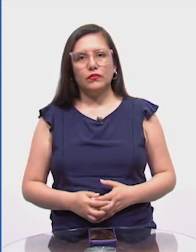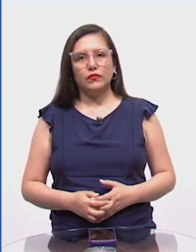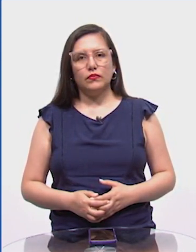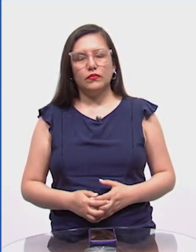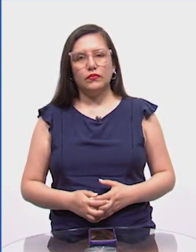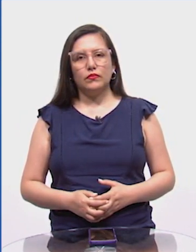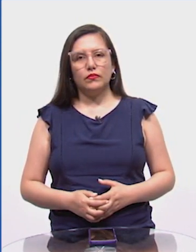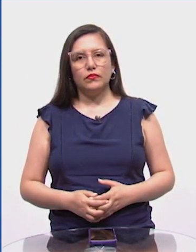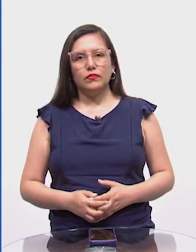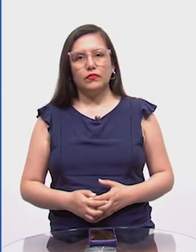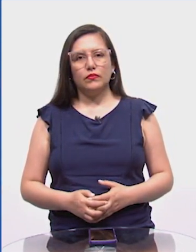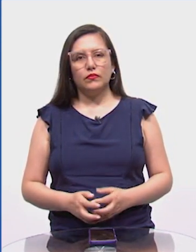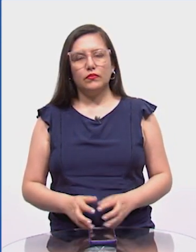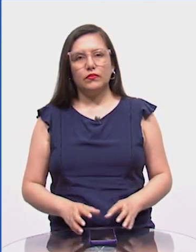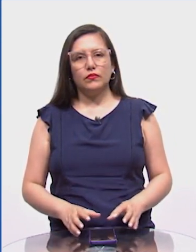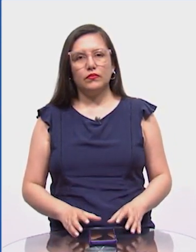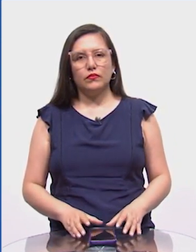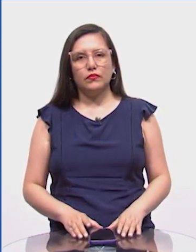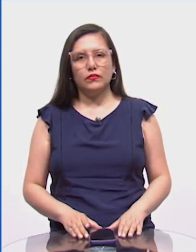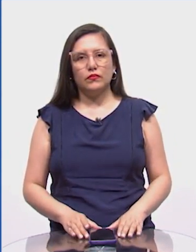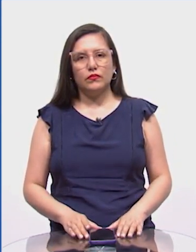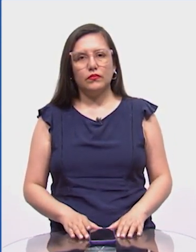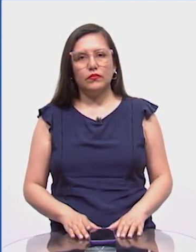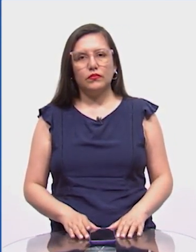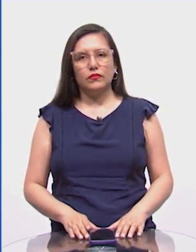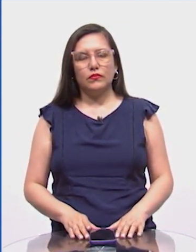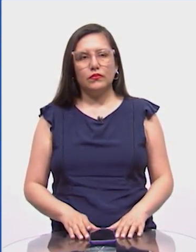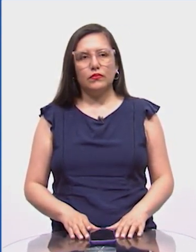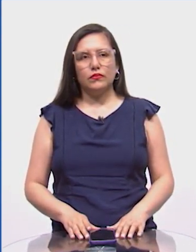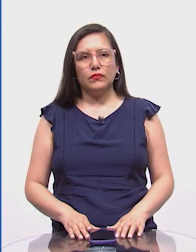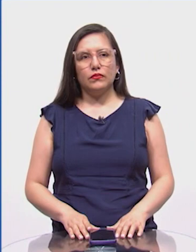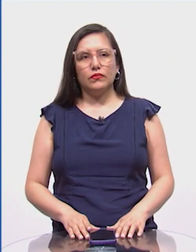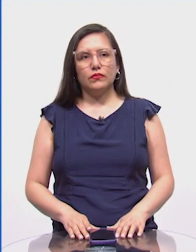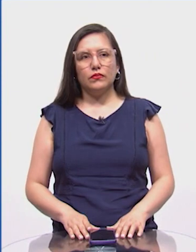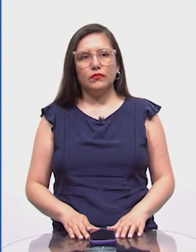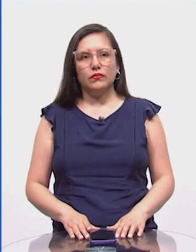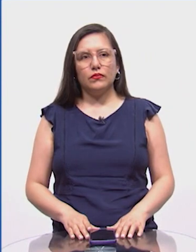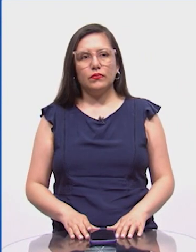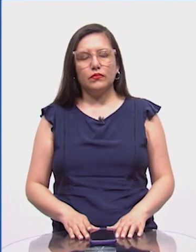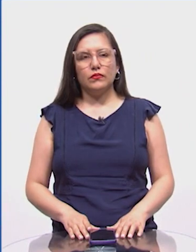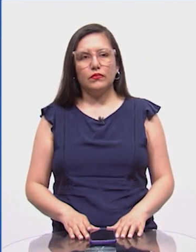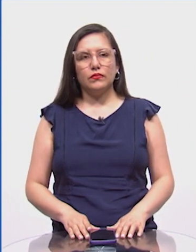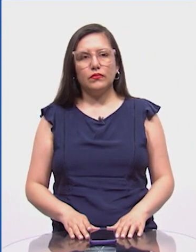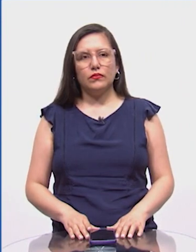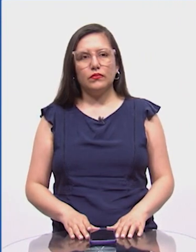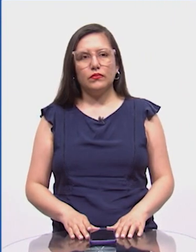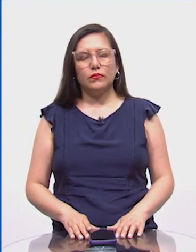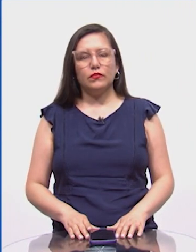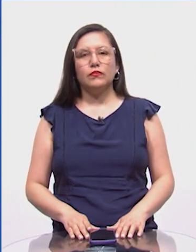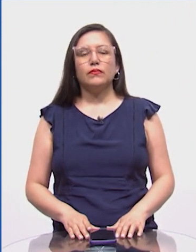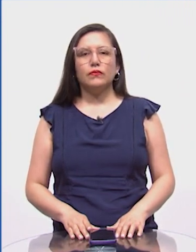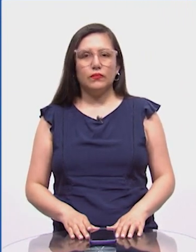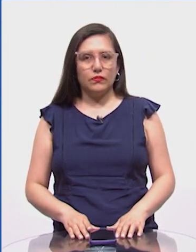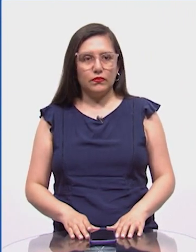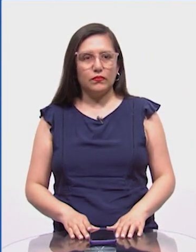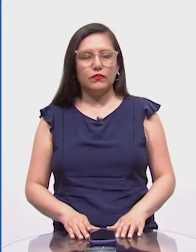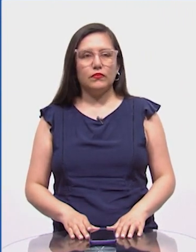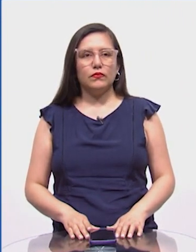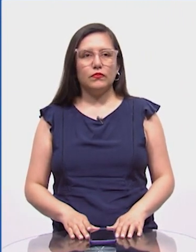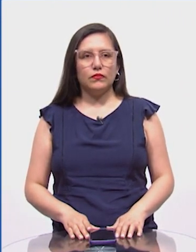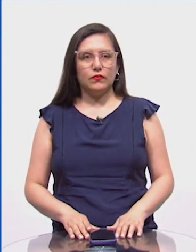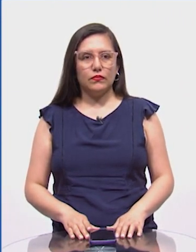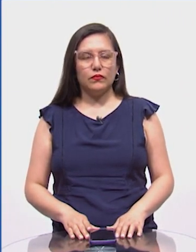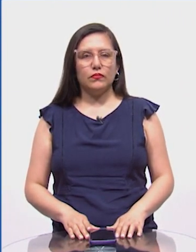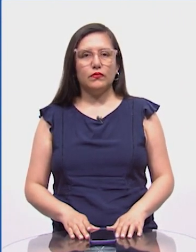harina. Sin embargo, ha caído la exportación fuertemente de arándanos, ha caído palta